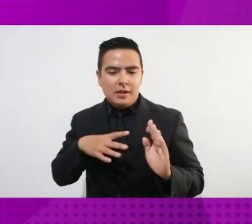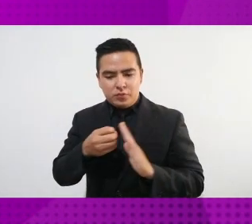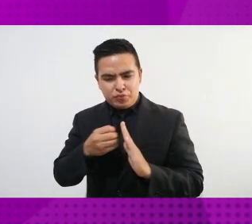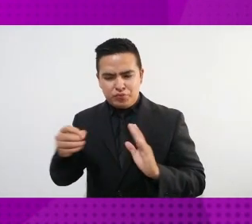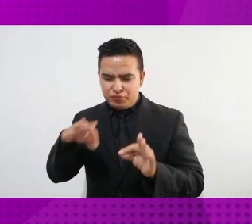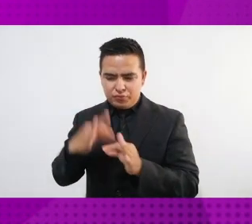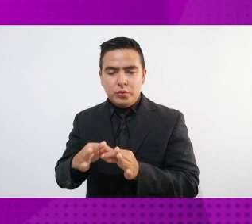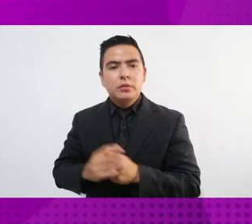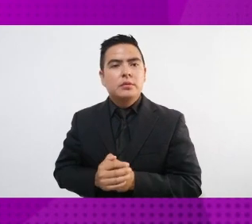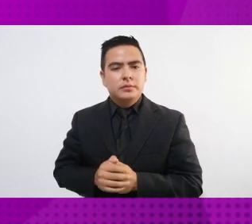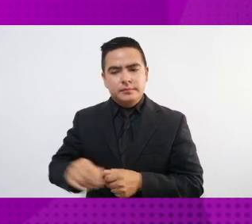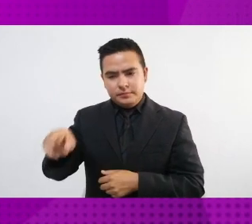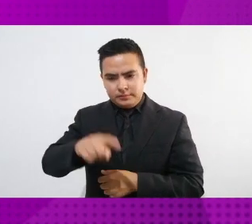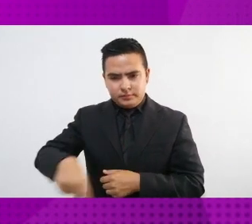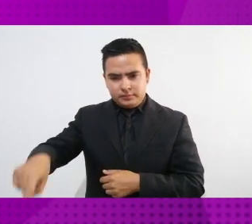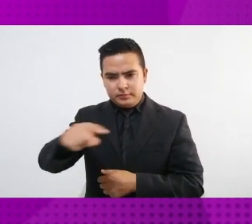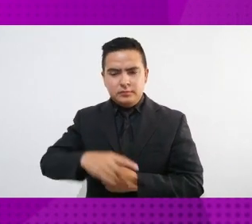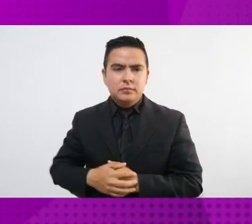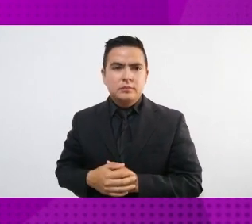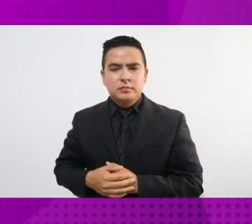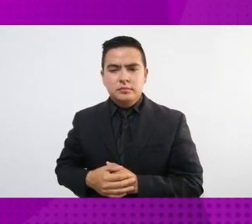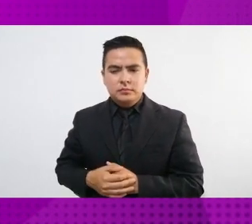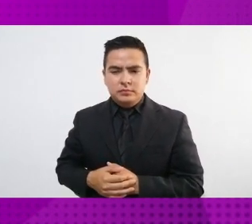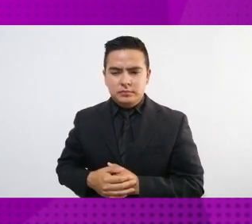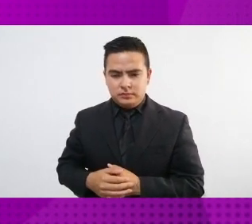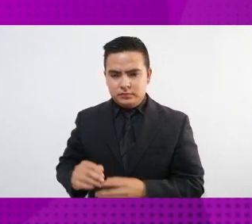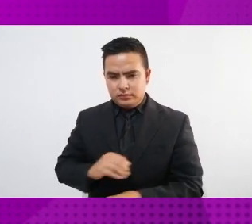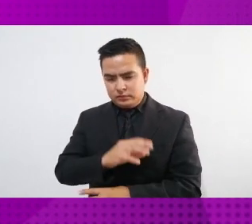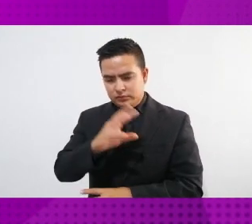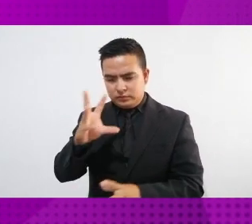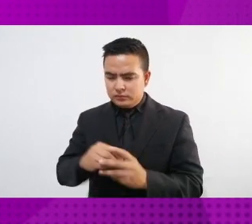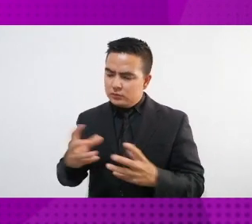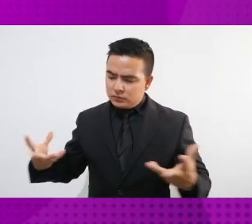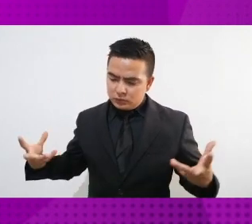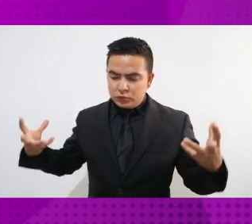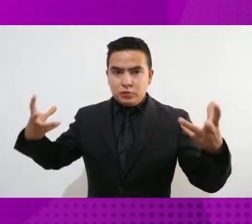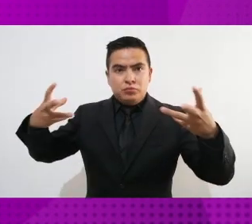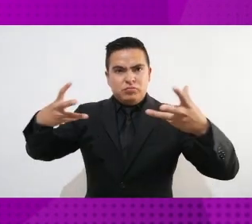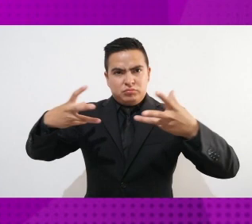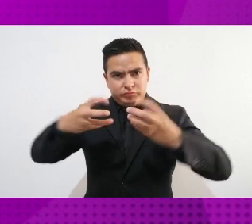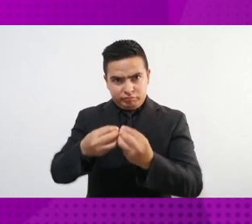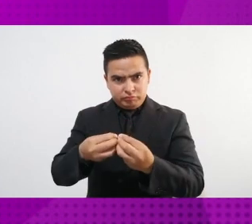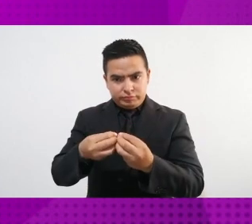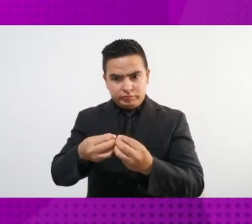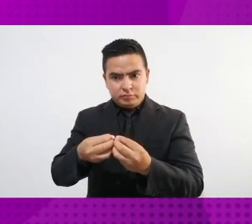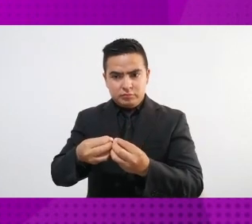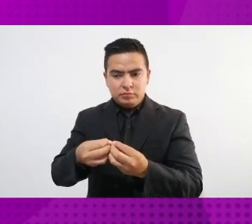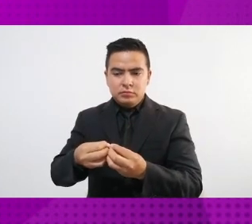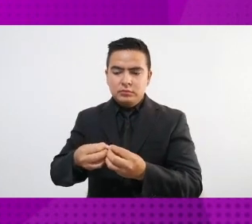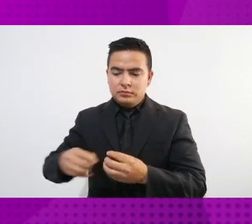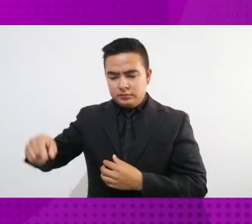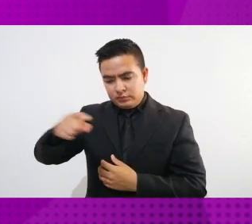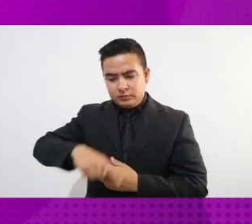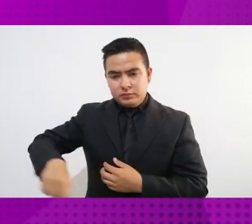jurídicas fundamentales se encuentran ancladas en una constitución. Y nos decía, en la medida en que se cumplan los procedimientos que están establecidos en la